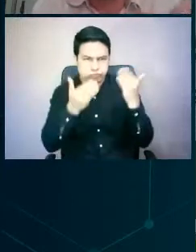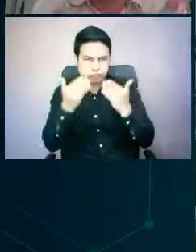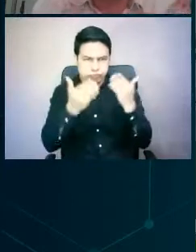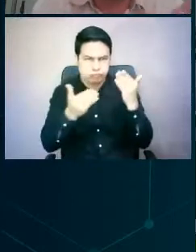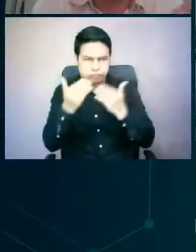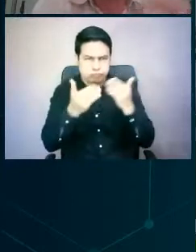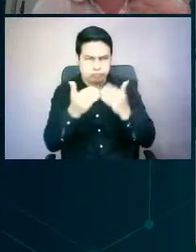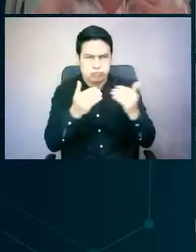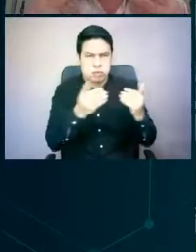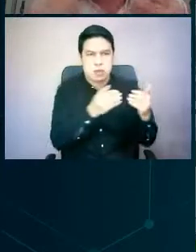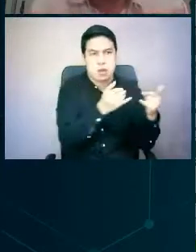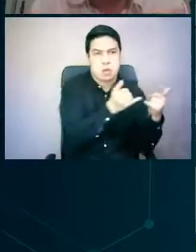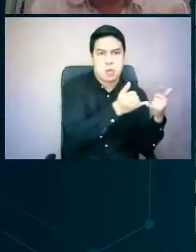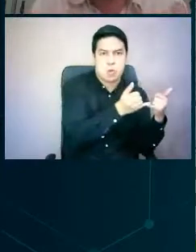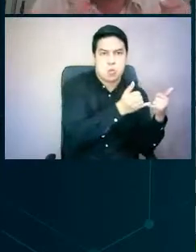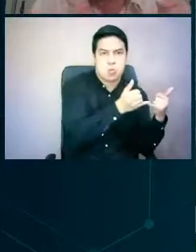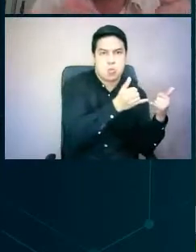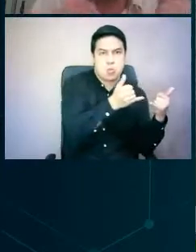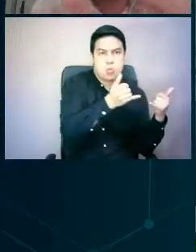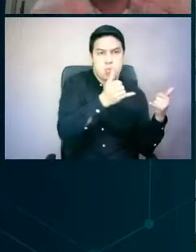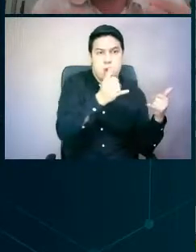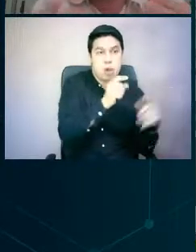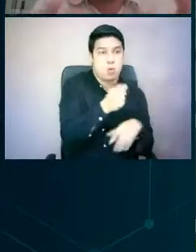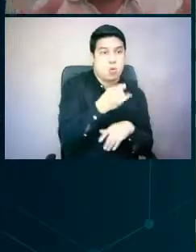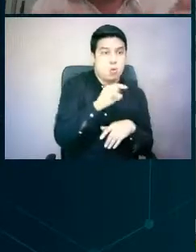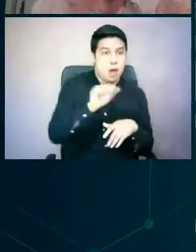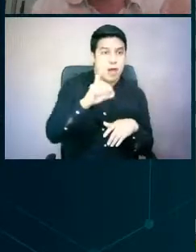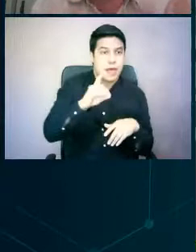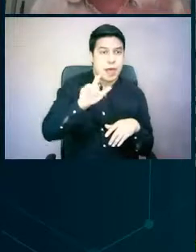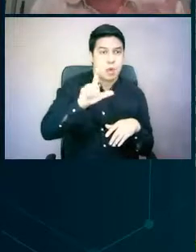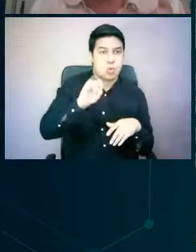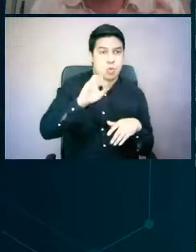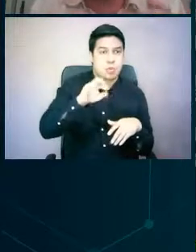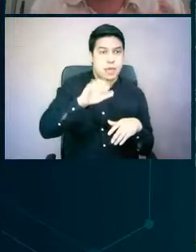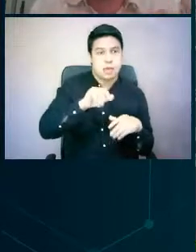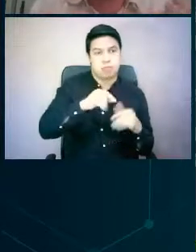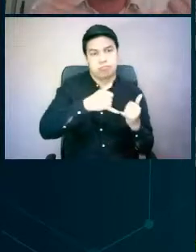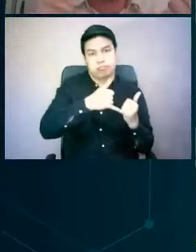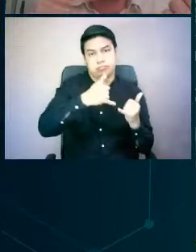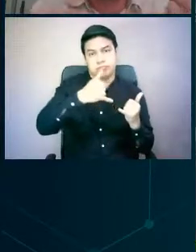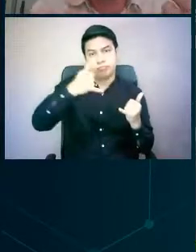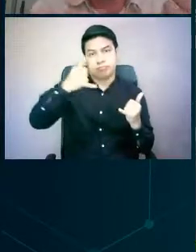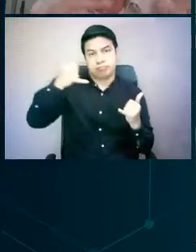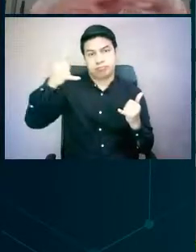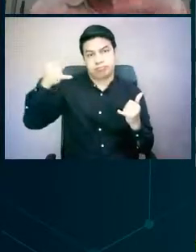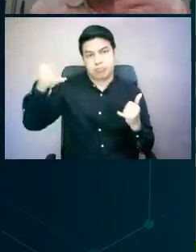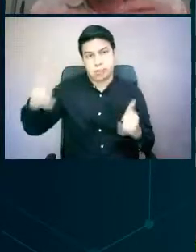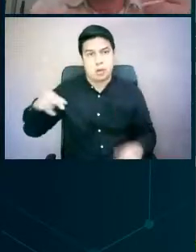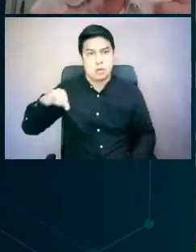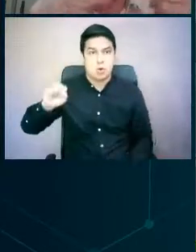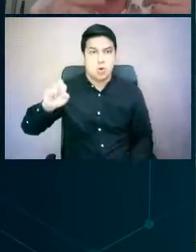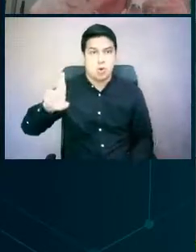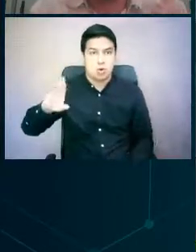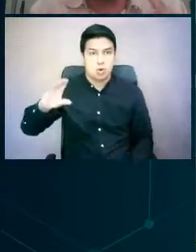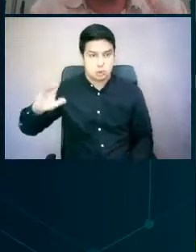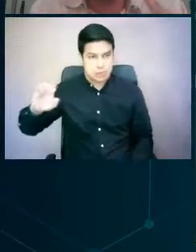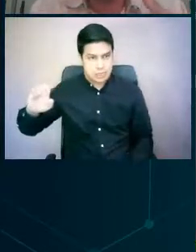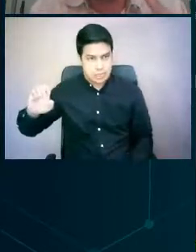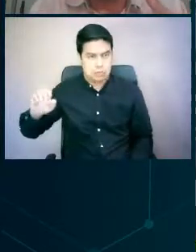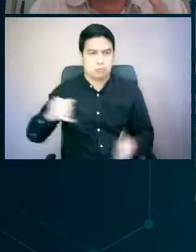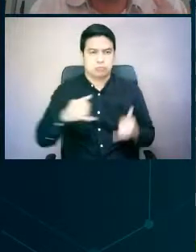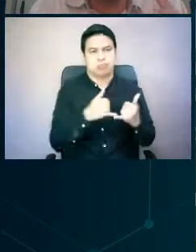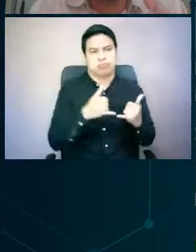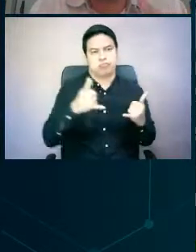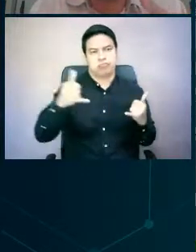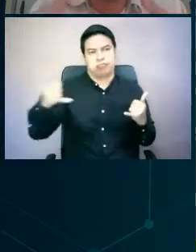línea Guadalupe-Porce y las líneas adyacentes a la subestación Guadalupe. Entonces, simulamos las líneas con la subestación